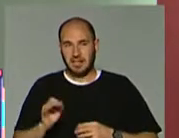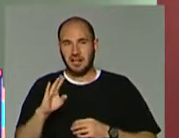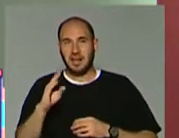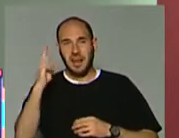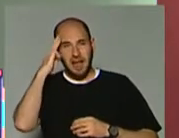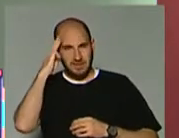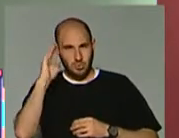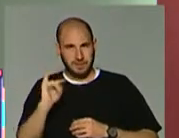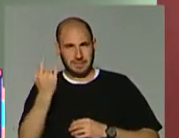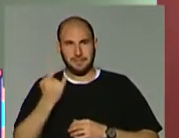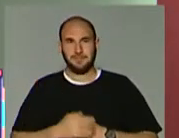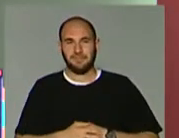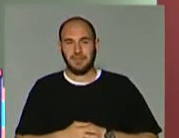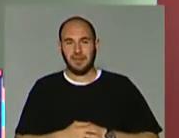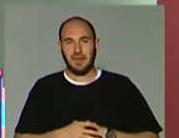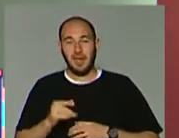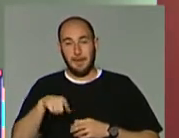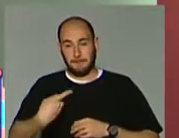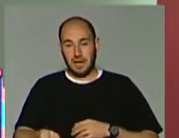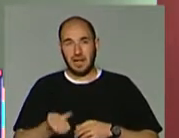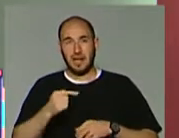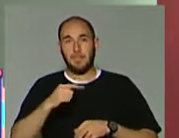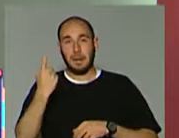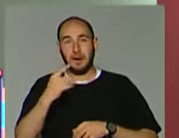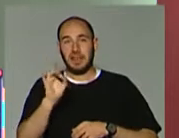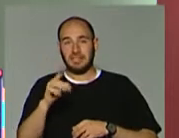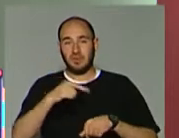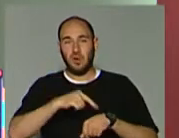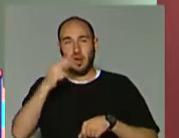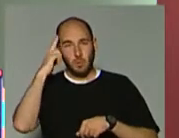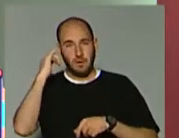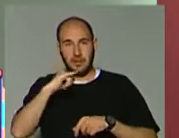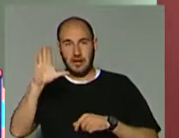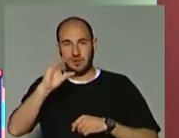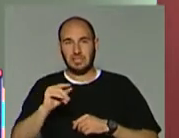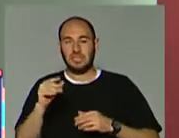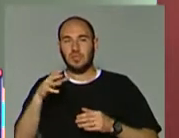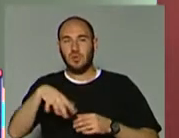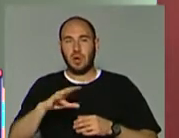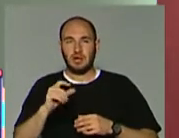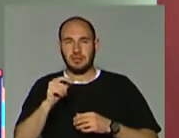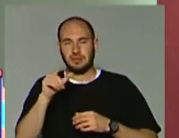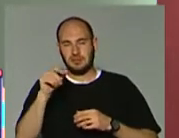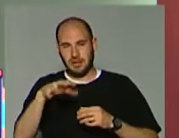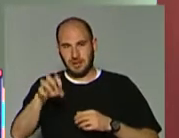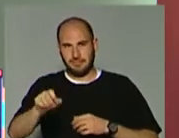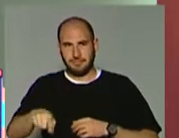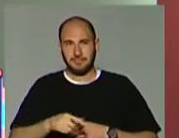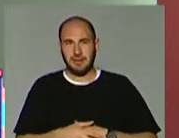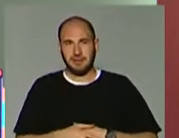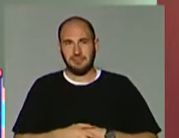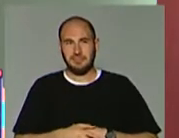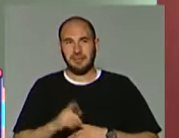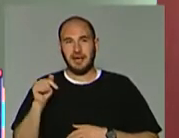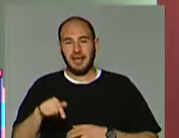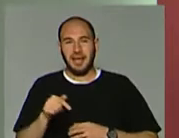nave universitaria. La cita es mañana, 1 de diciembre, a las 21:30 en la sala Charo Tulián. Esta función